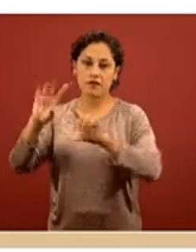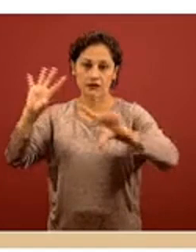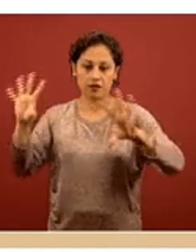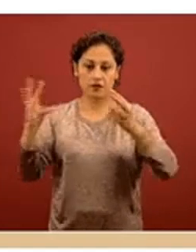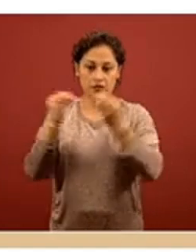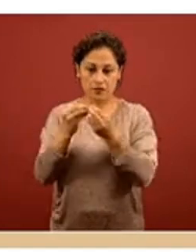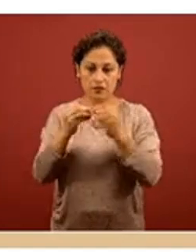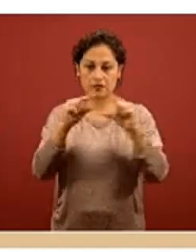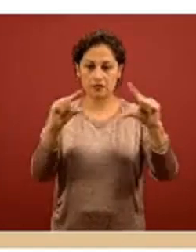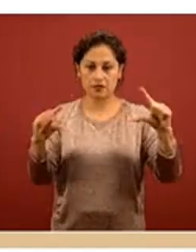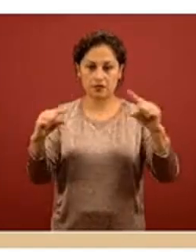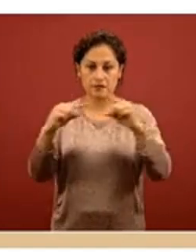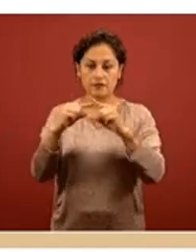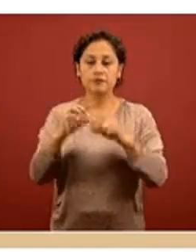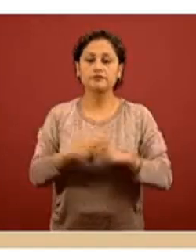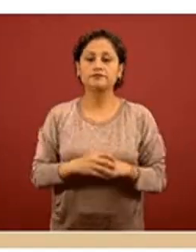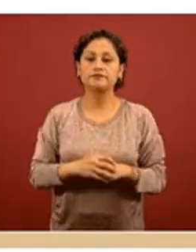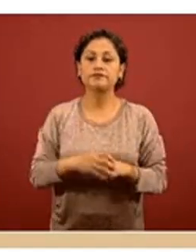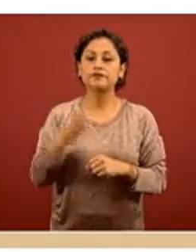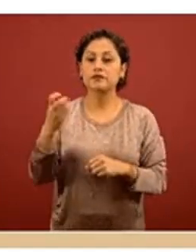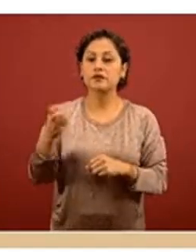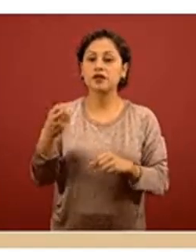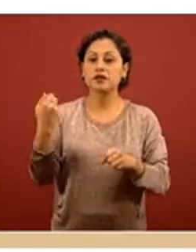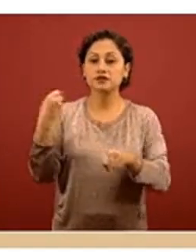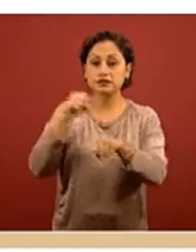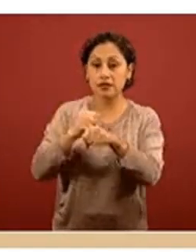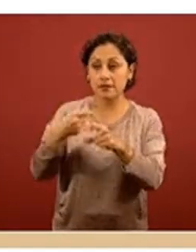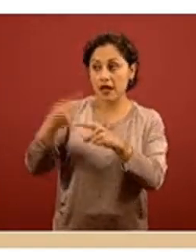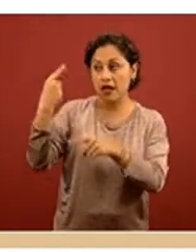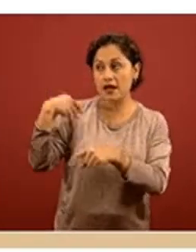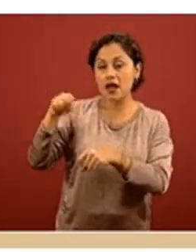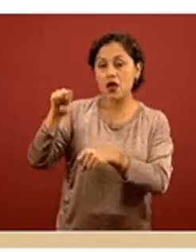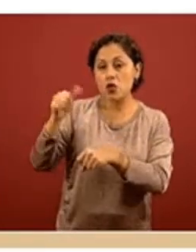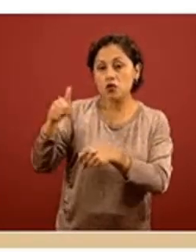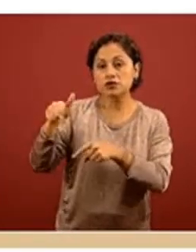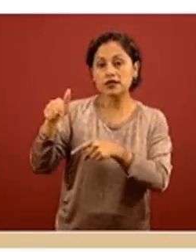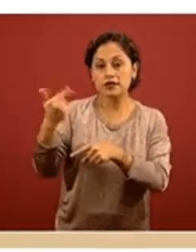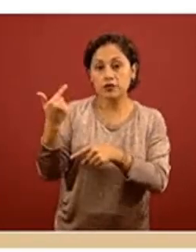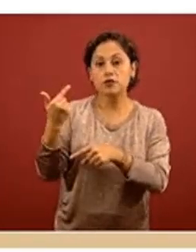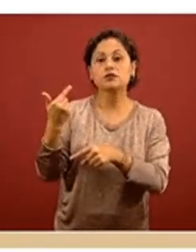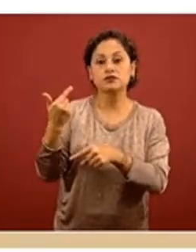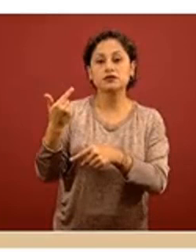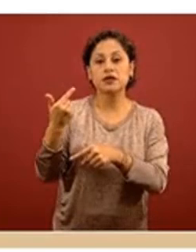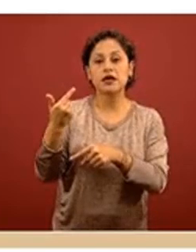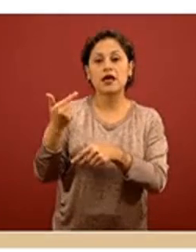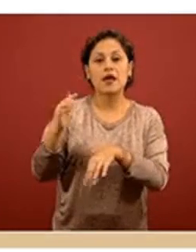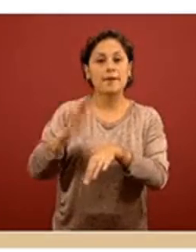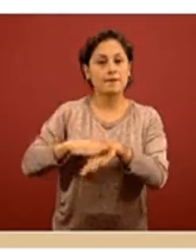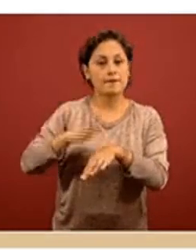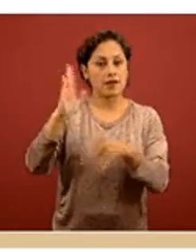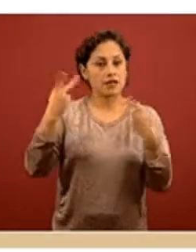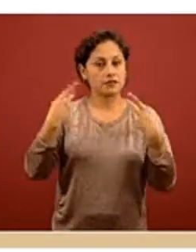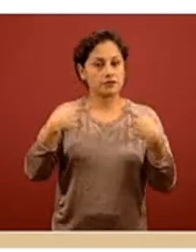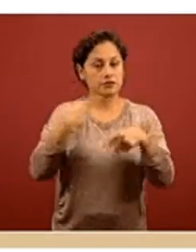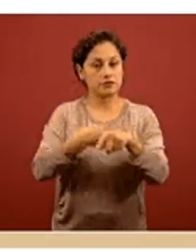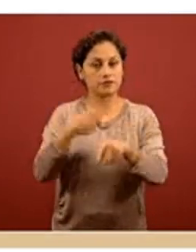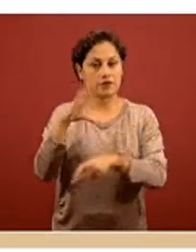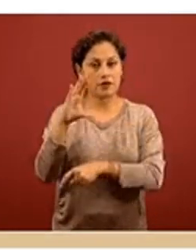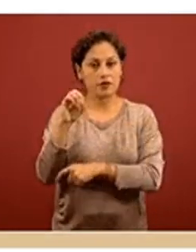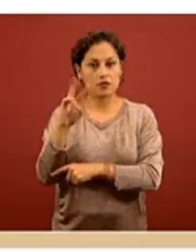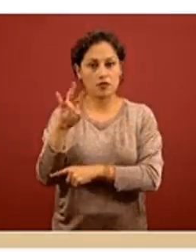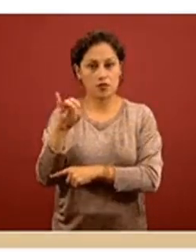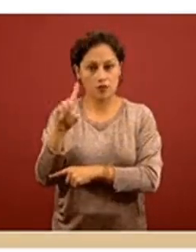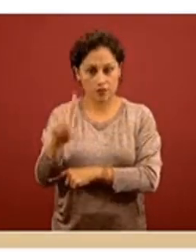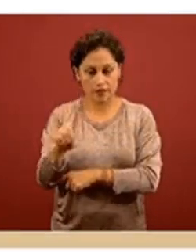basal, y es desde la semana 11-12 en donde este porcentaje se incrementó para COVID, y vean cómo en lo que va ya de la